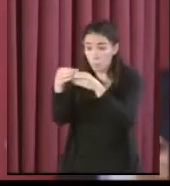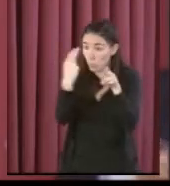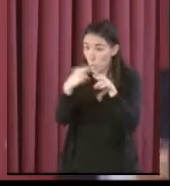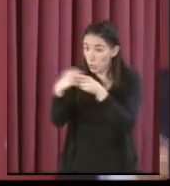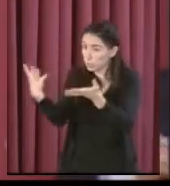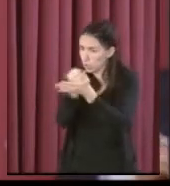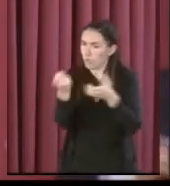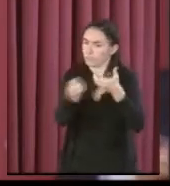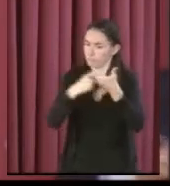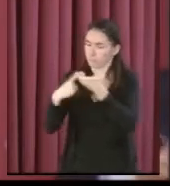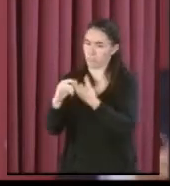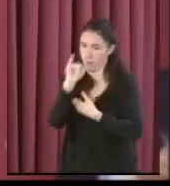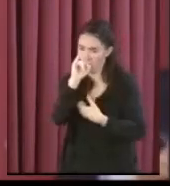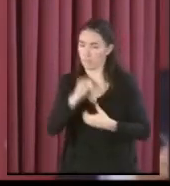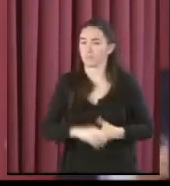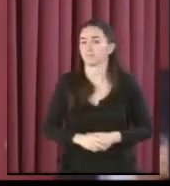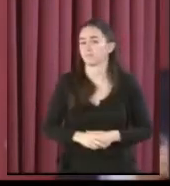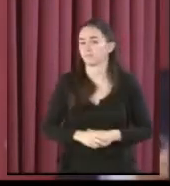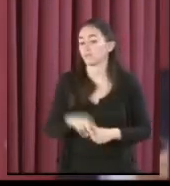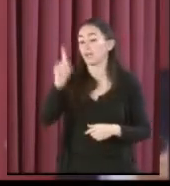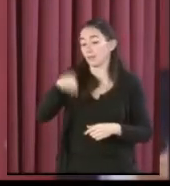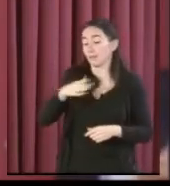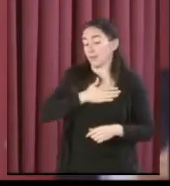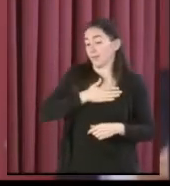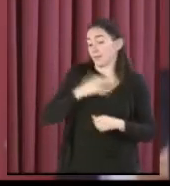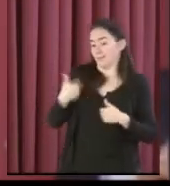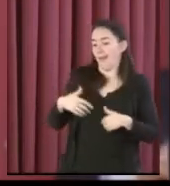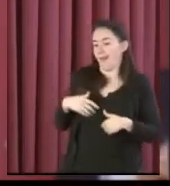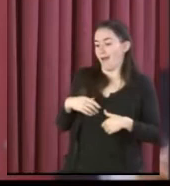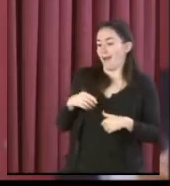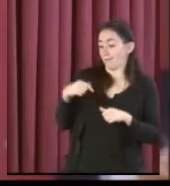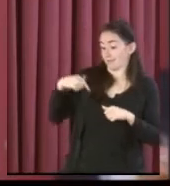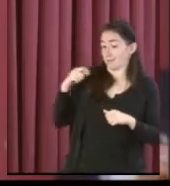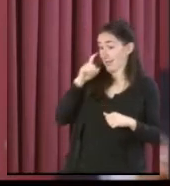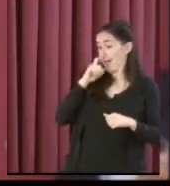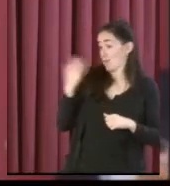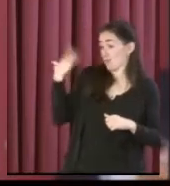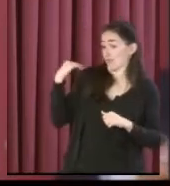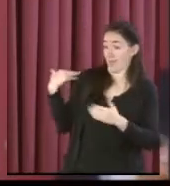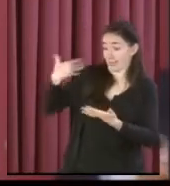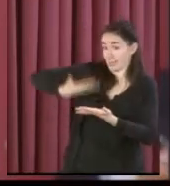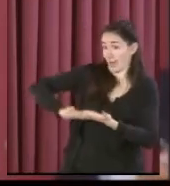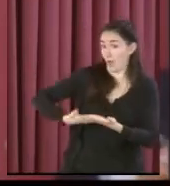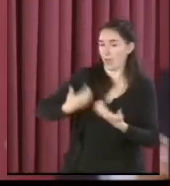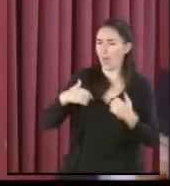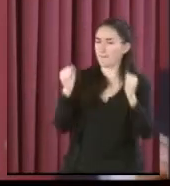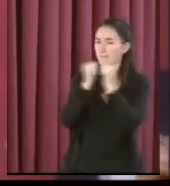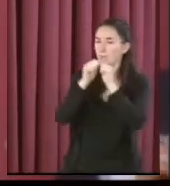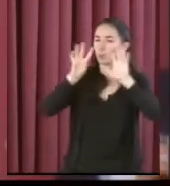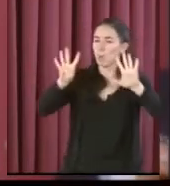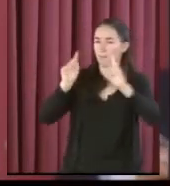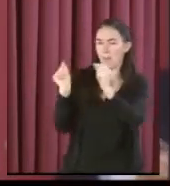la capacidad de acuerdo de la que hemos hecho gala a lo largo de esta legislatura. En 29 sesiones plenarias hemos